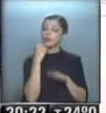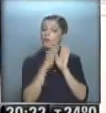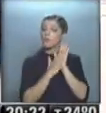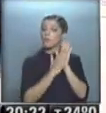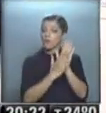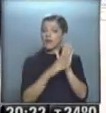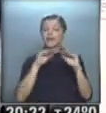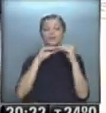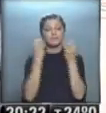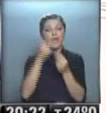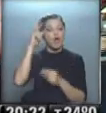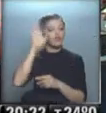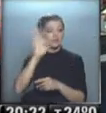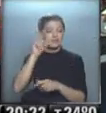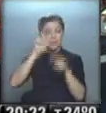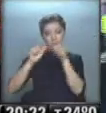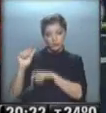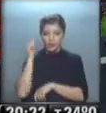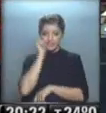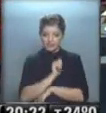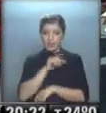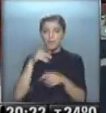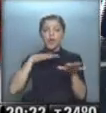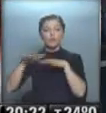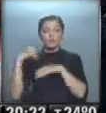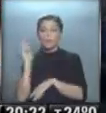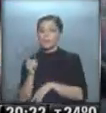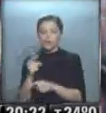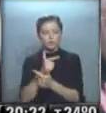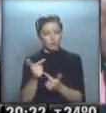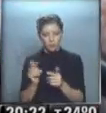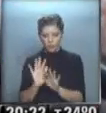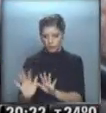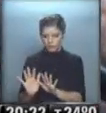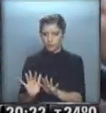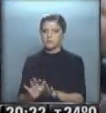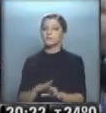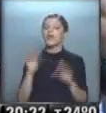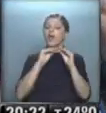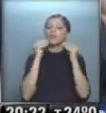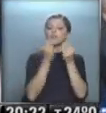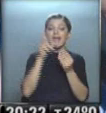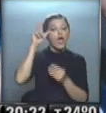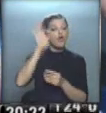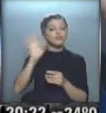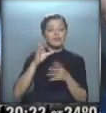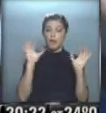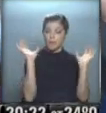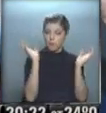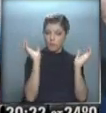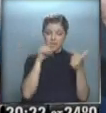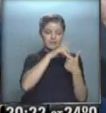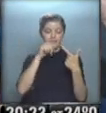80 y que ninguno corrió riesgo de vida. Hemos utilizado un total de 80 ambulancias, dos unidades